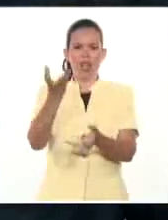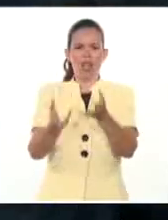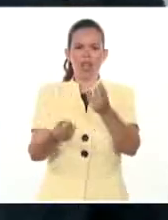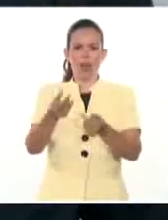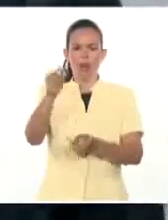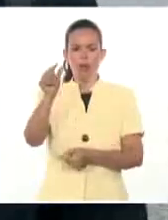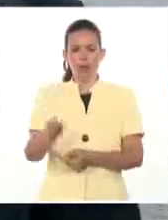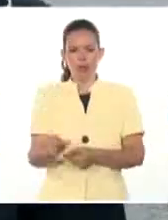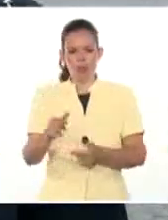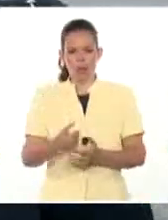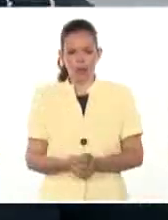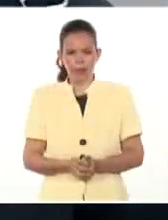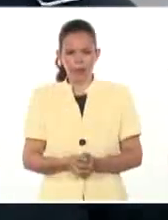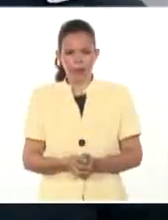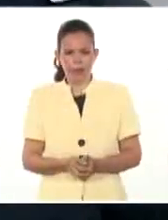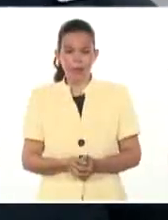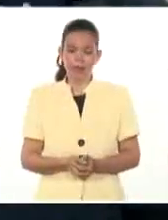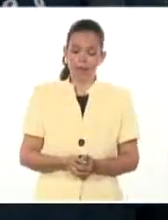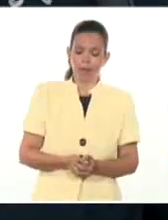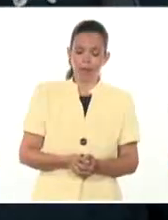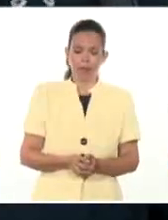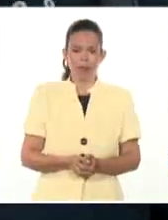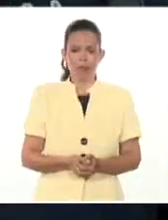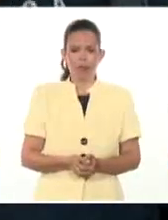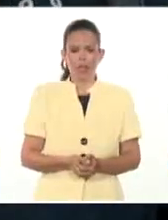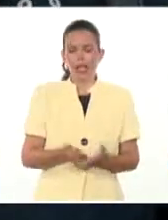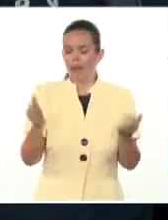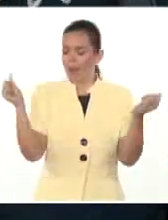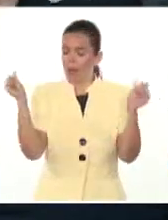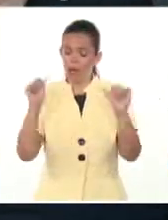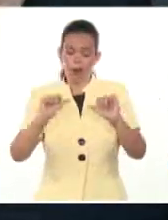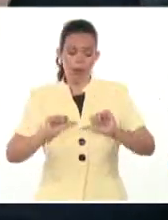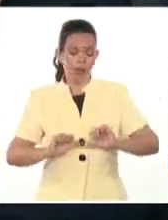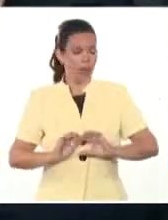porque no se pueden matar las ideas.